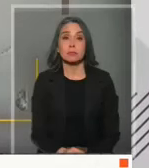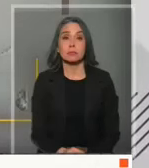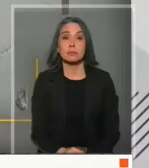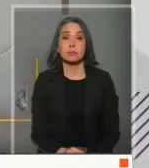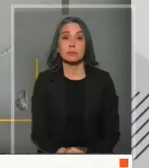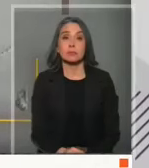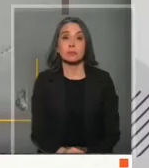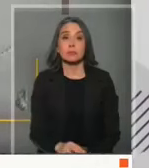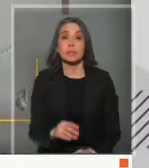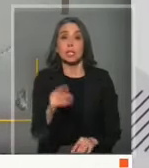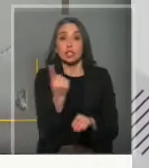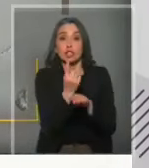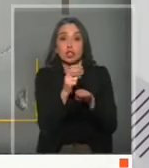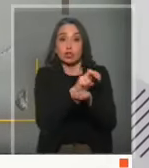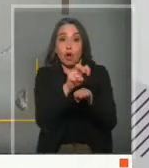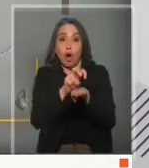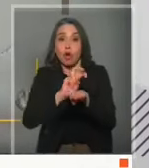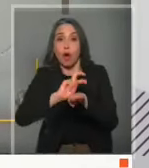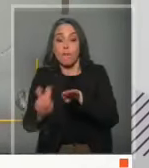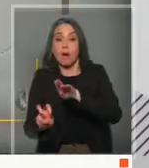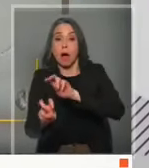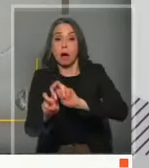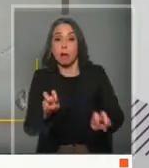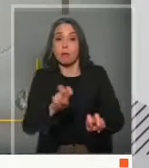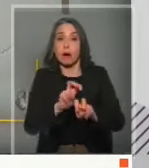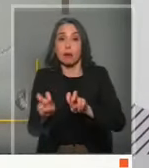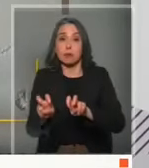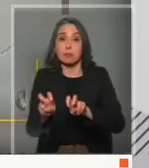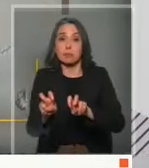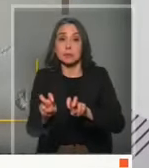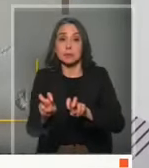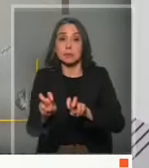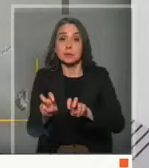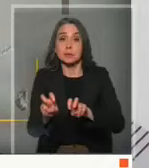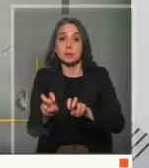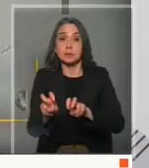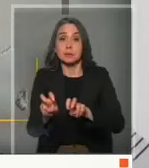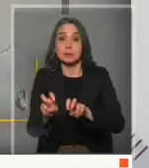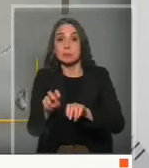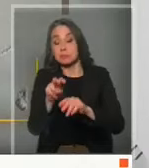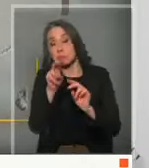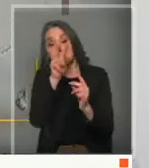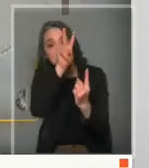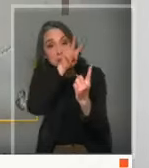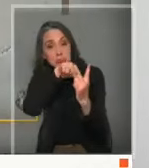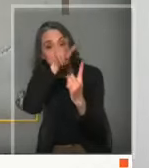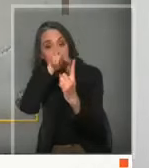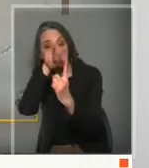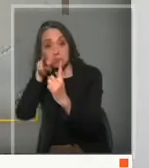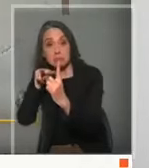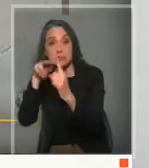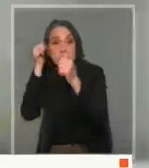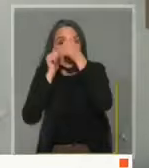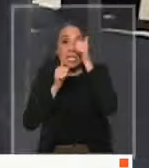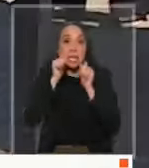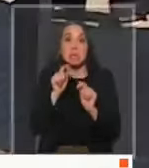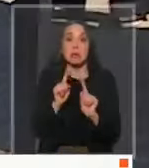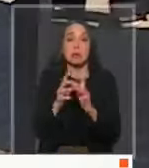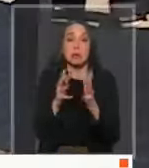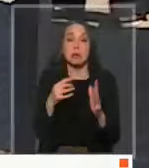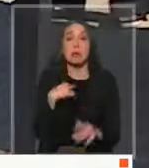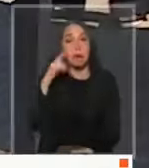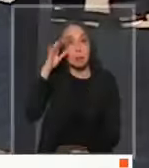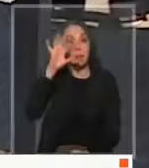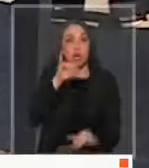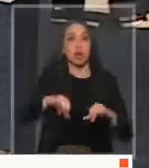Por sus propios medios, los involucrados en el accidente descendieron del auto. Aparentemente, sin mayores lesiones. Se me imagina